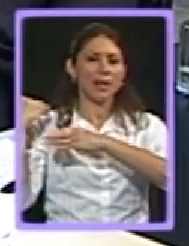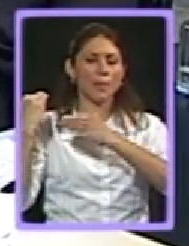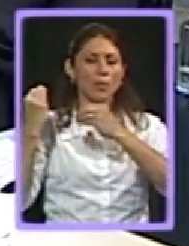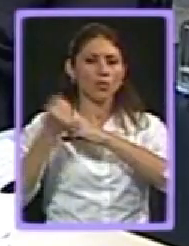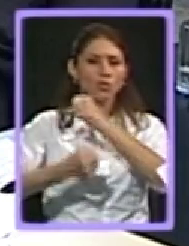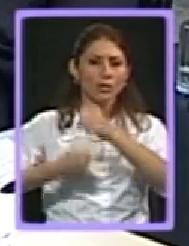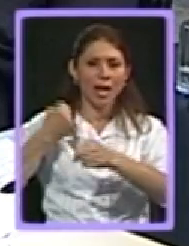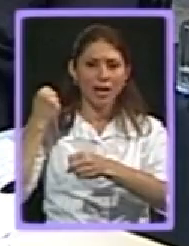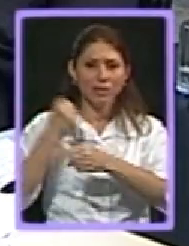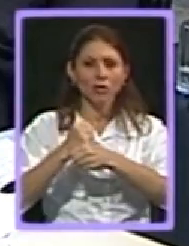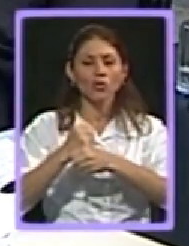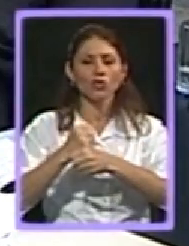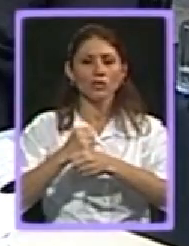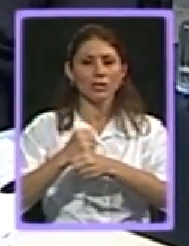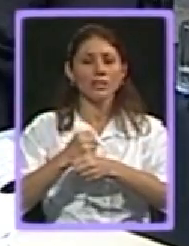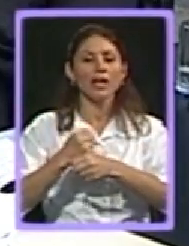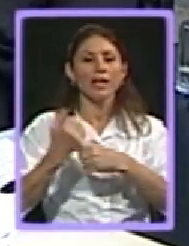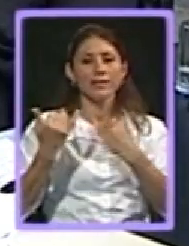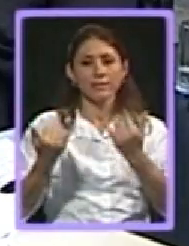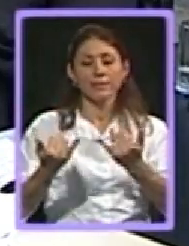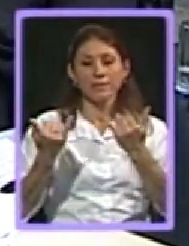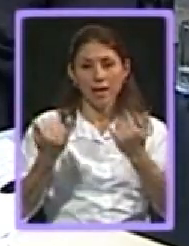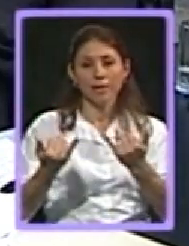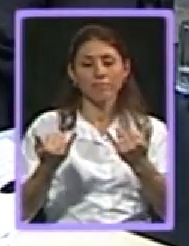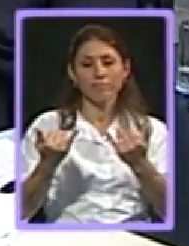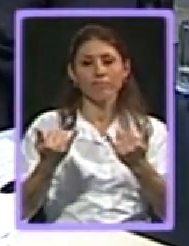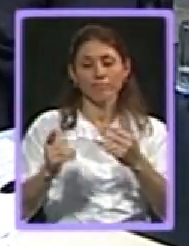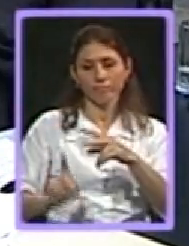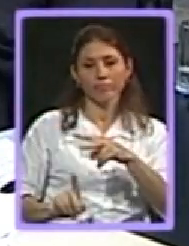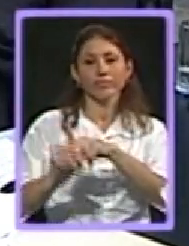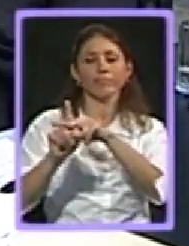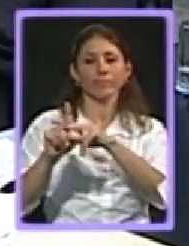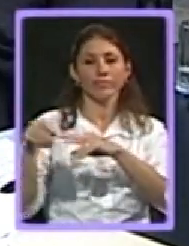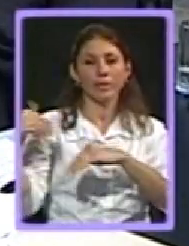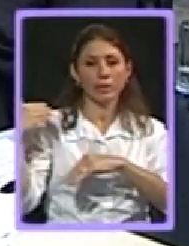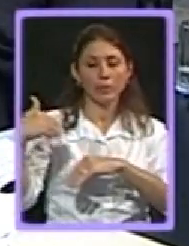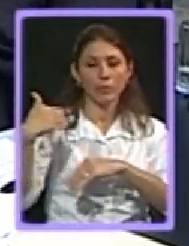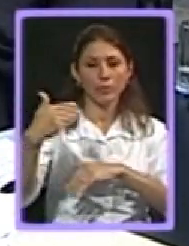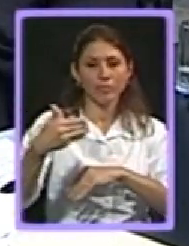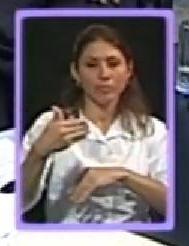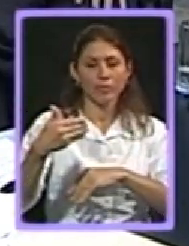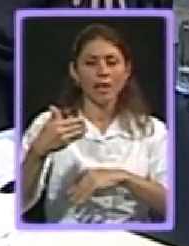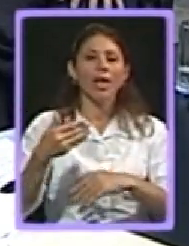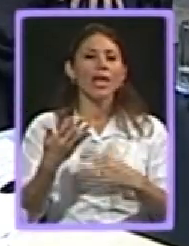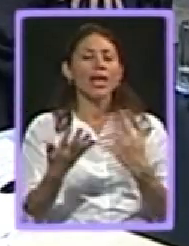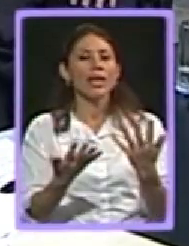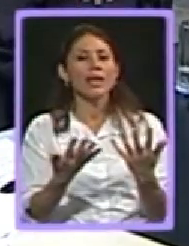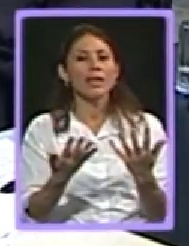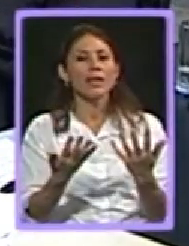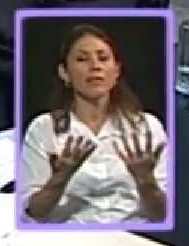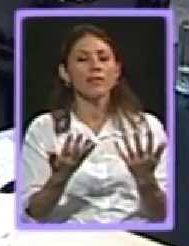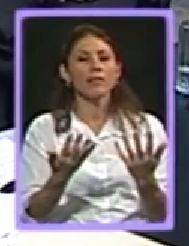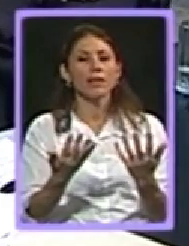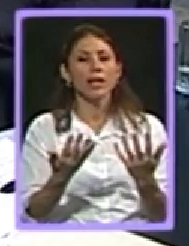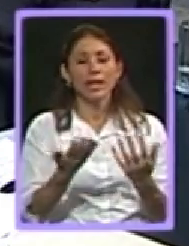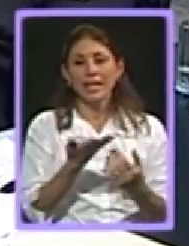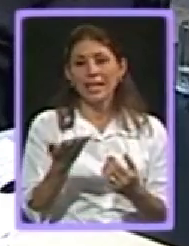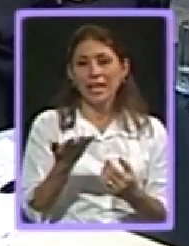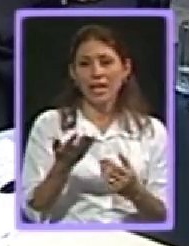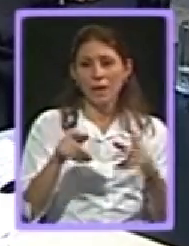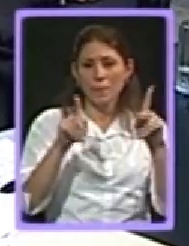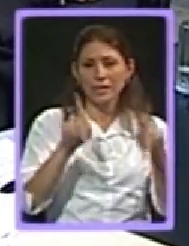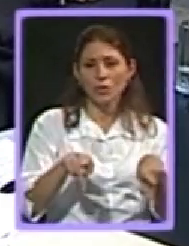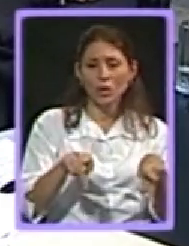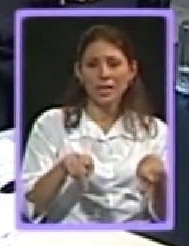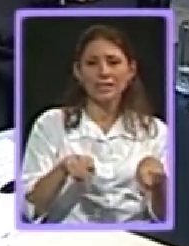muchos años se venía señalando, el sinsabor que deja sentir que por estar